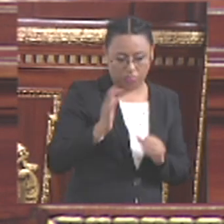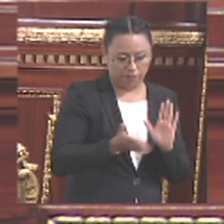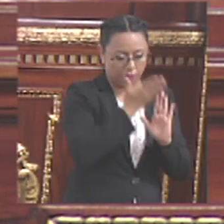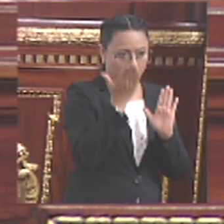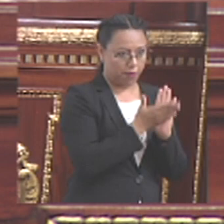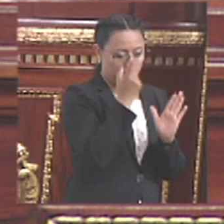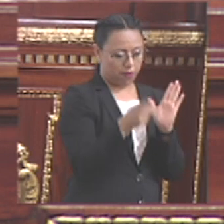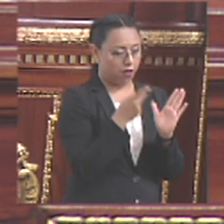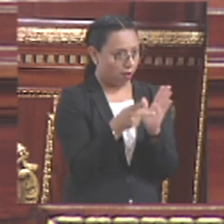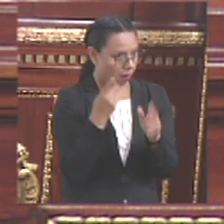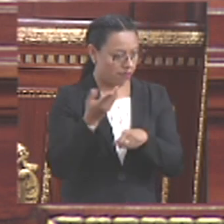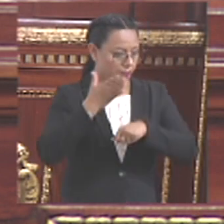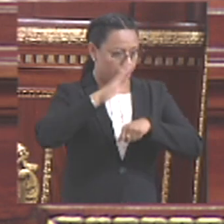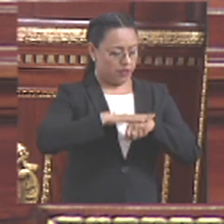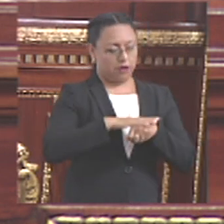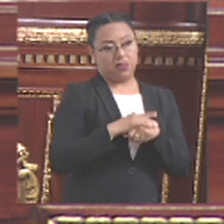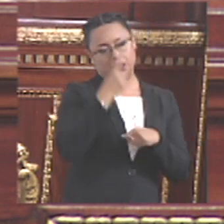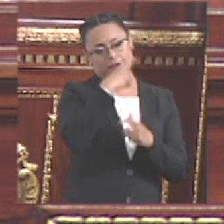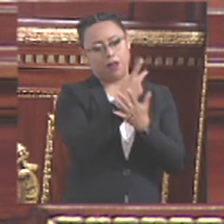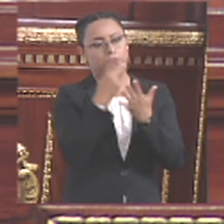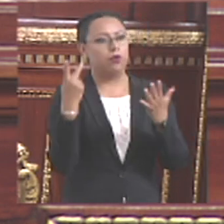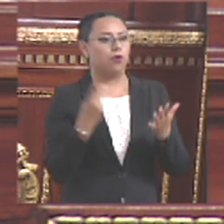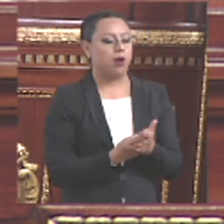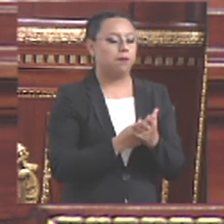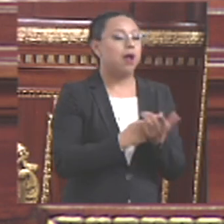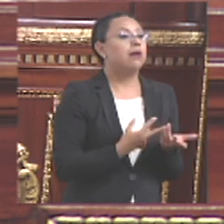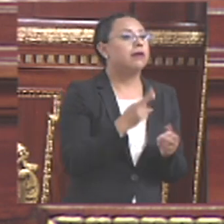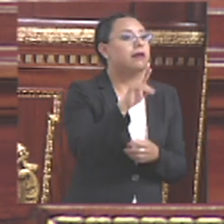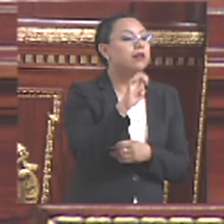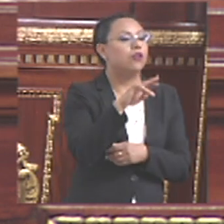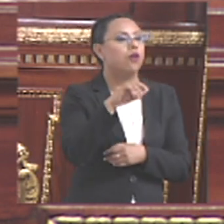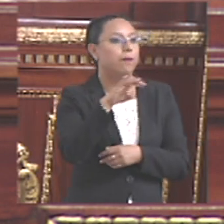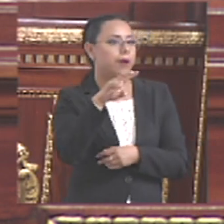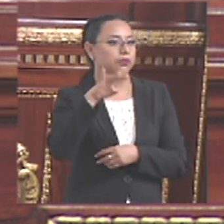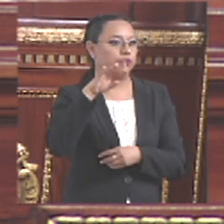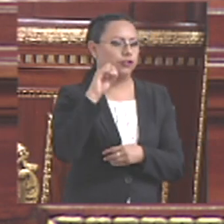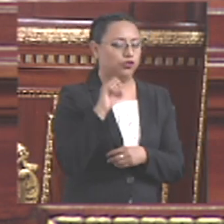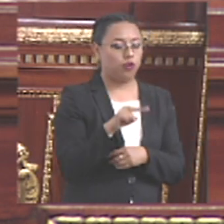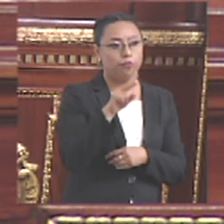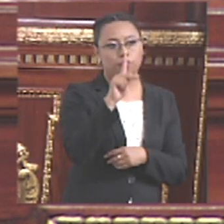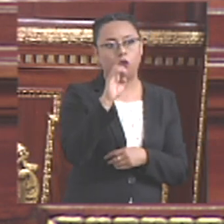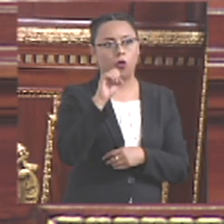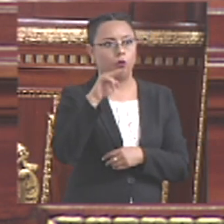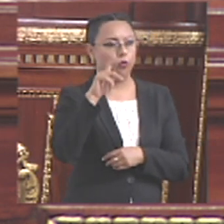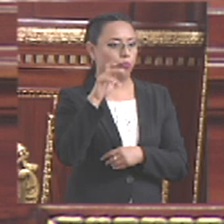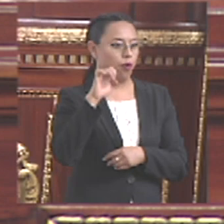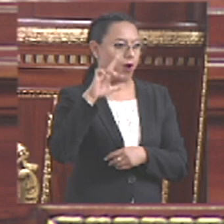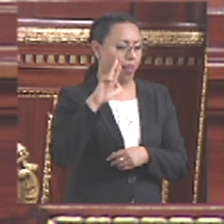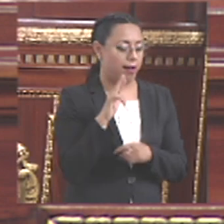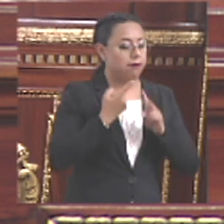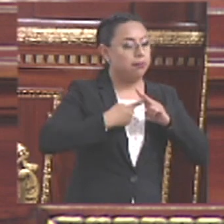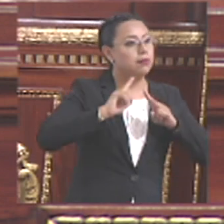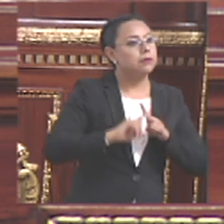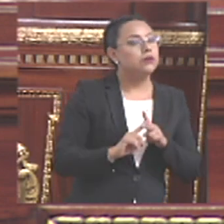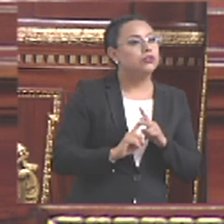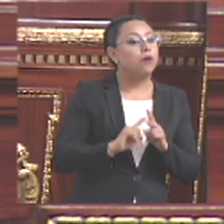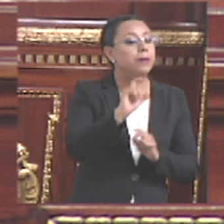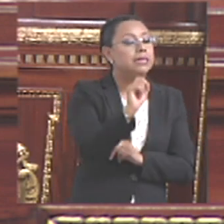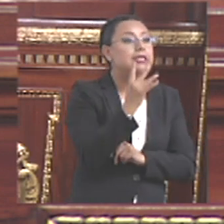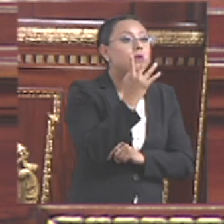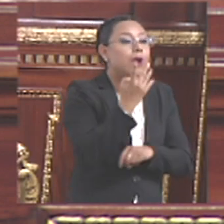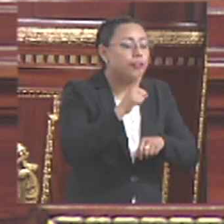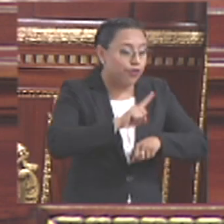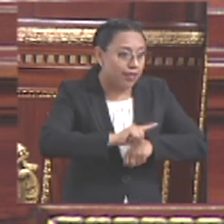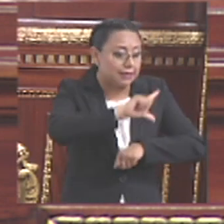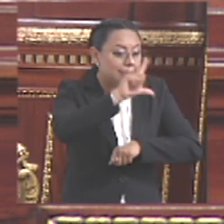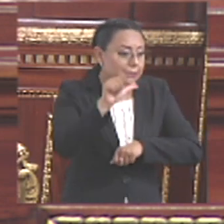programa Renovación Habitacional Popular, mismo que comenzó sus operaciones tan solo 24 días después